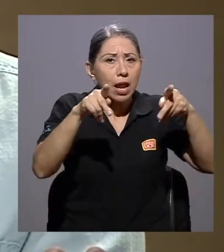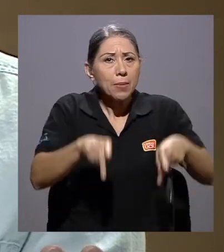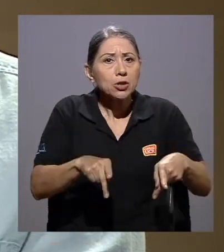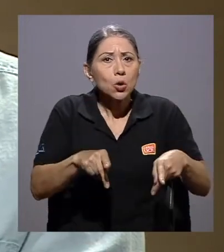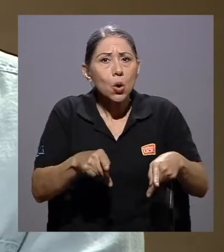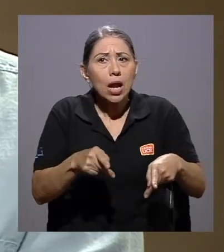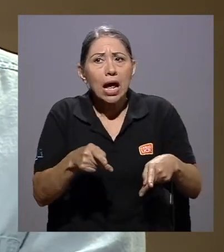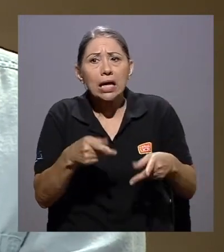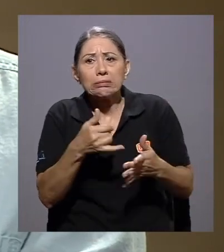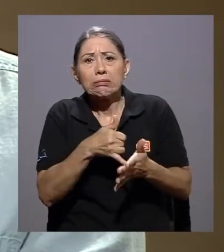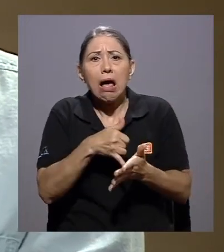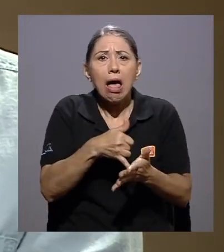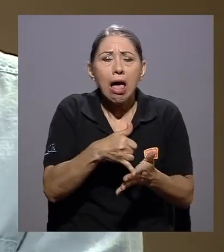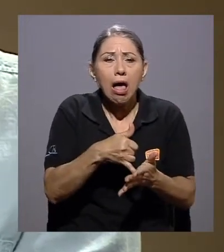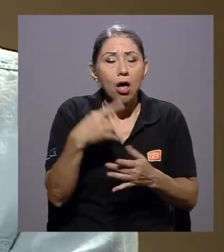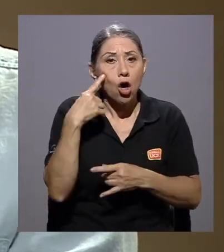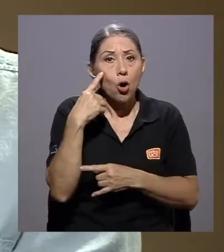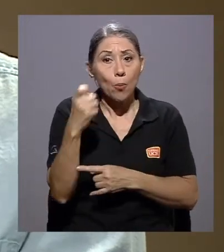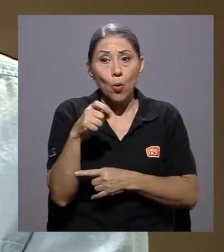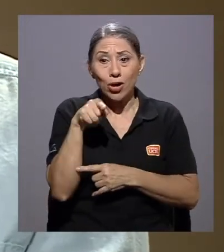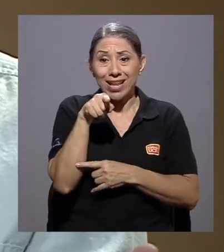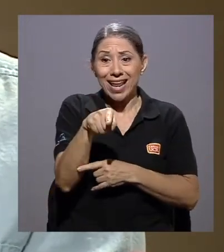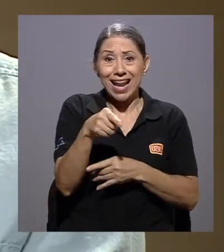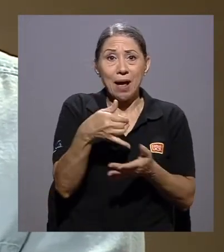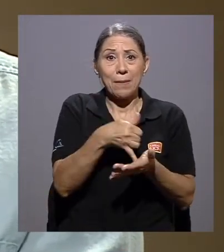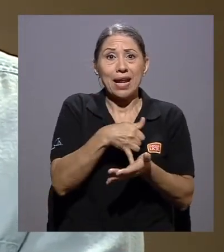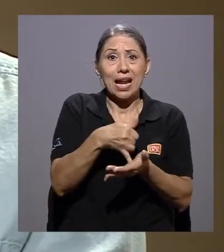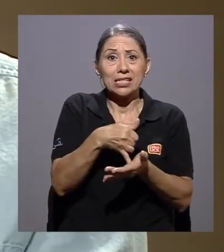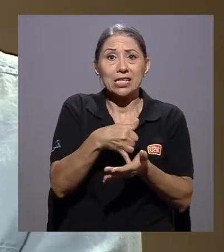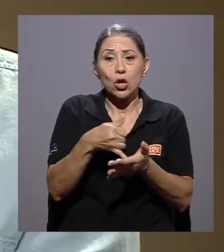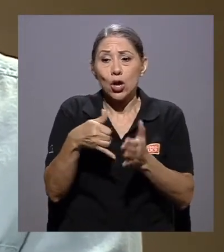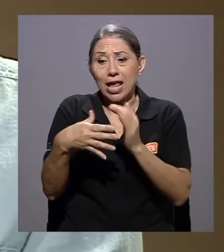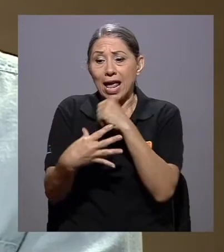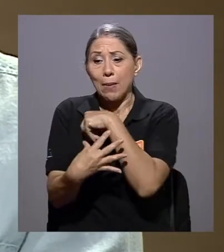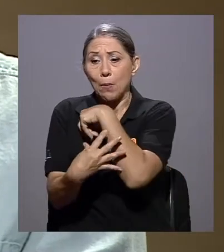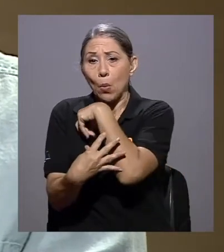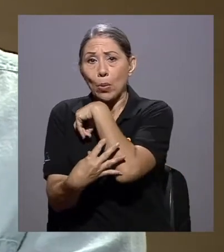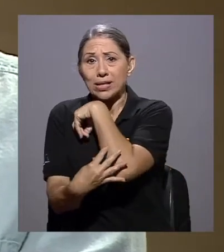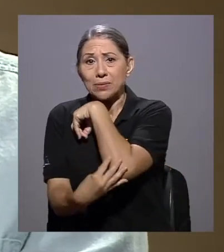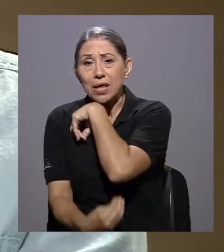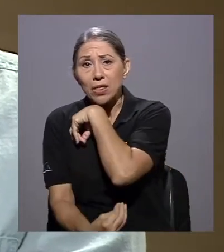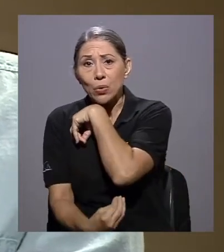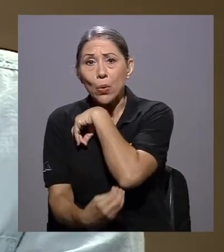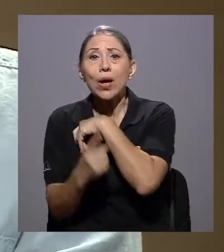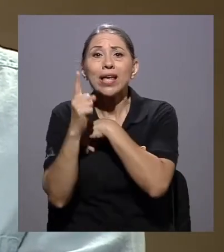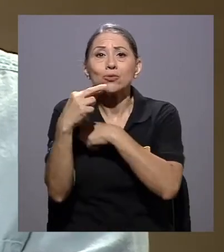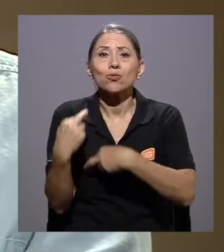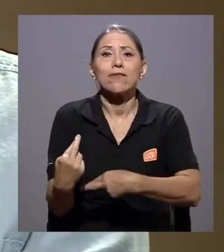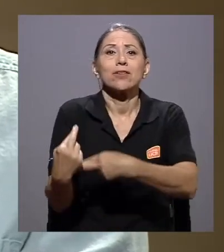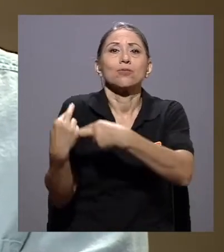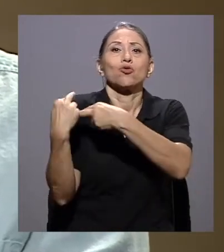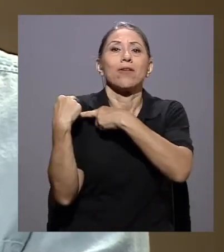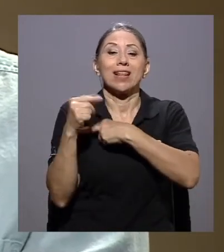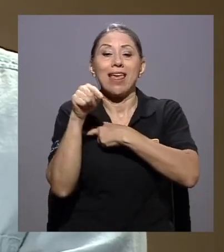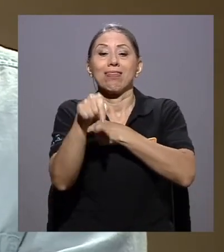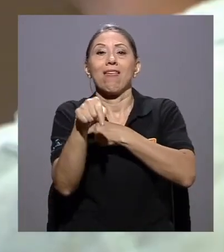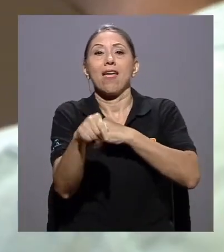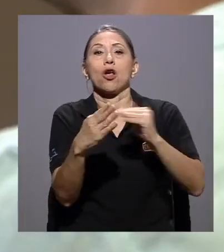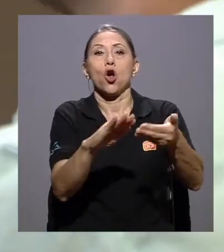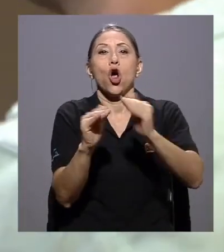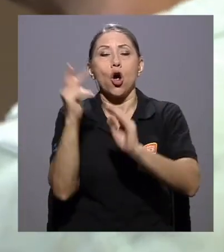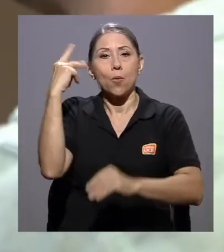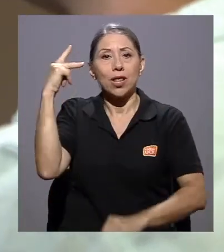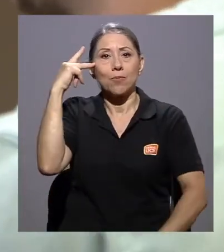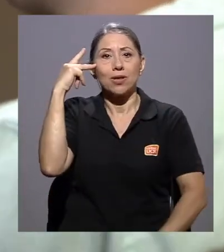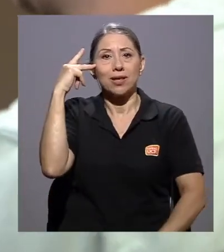al precarizado, porque la precarización y el empobrecimiento es una responsabilidad también de la comunidad política. Es decir, en la